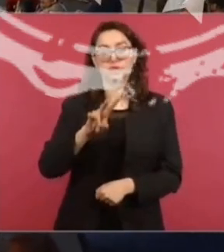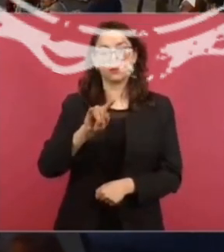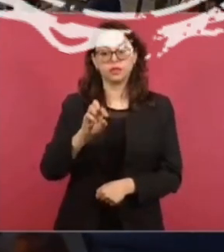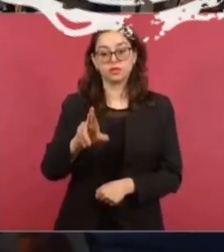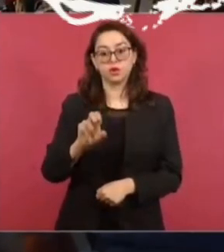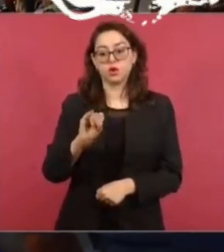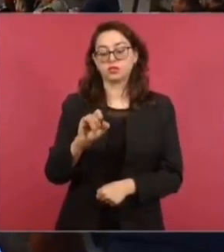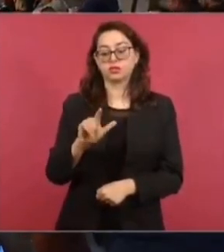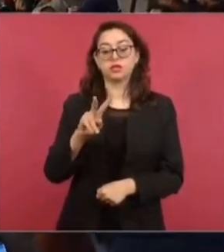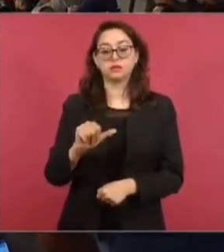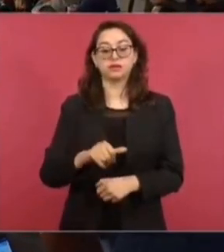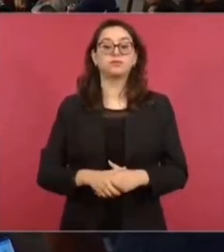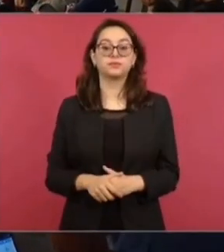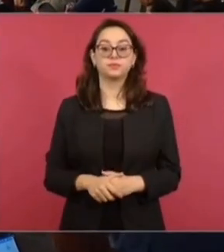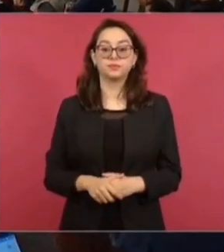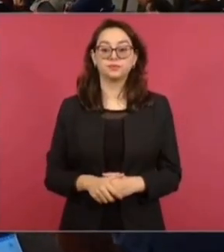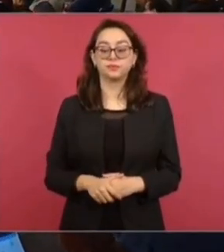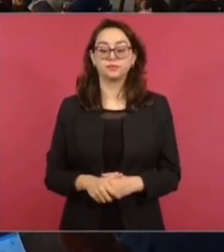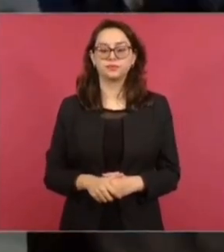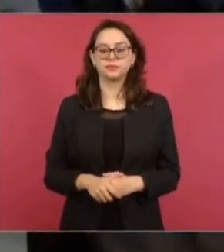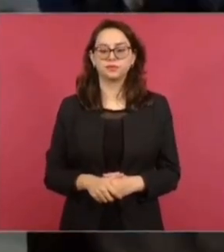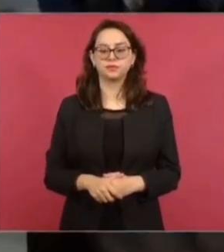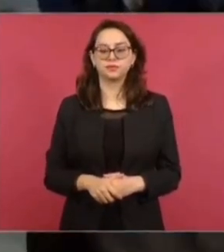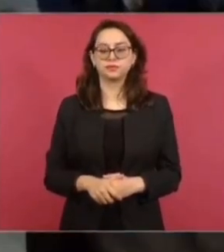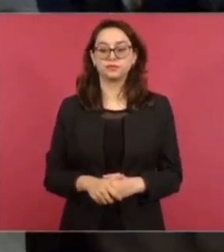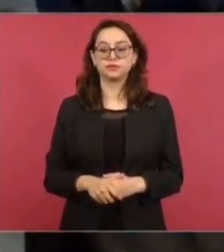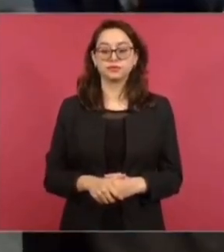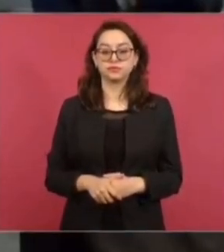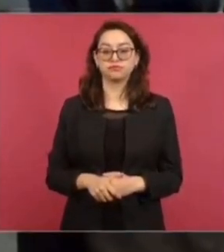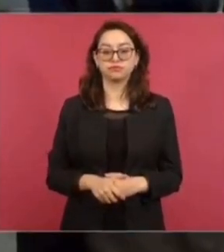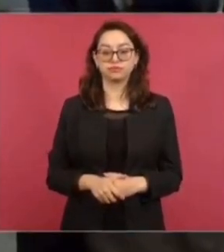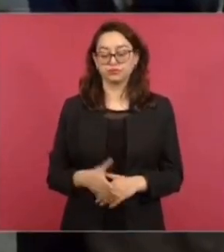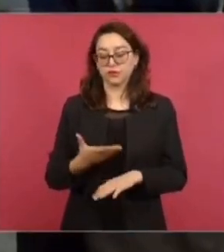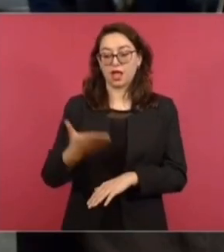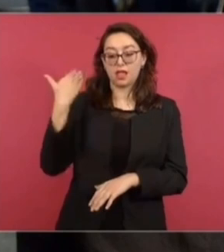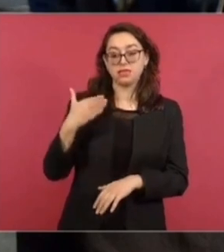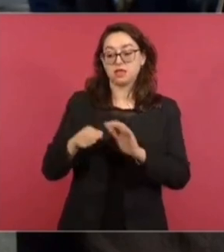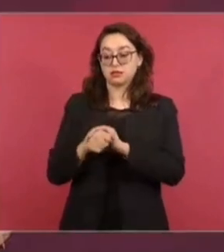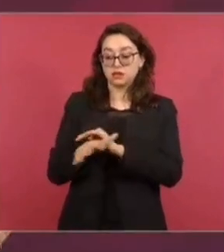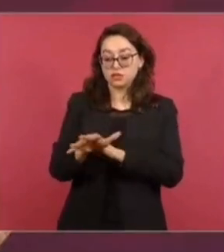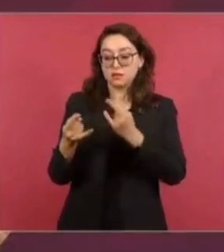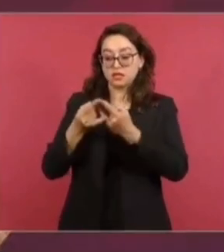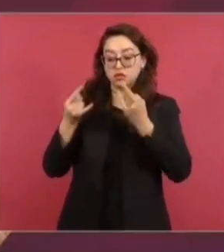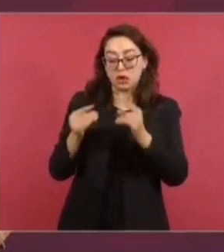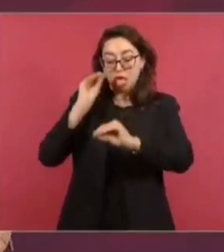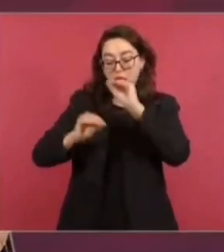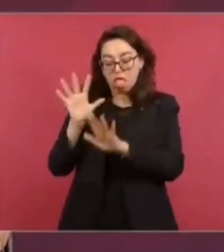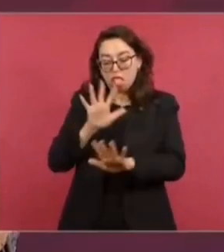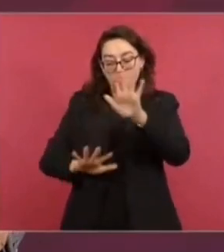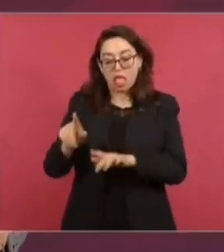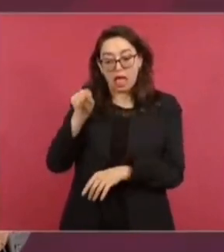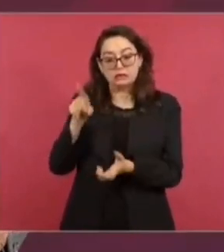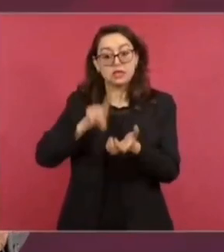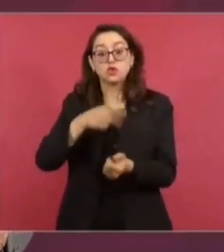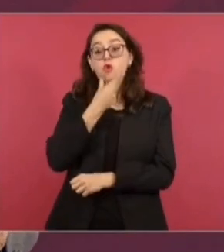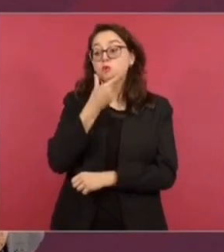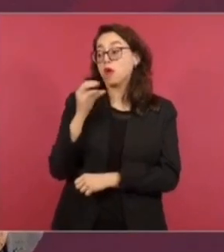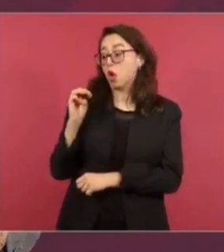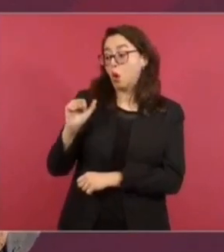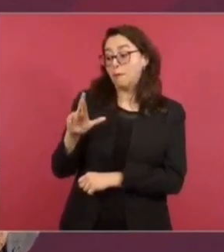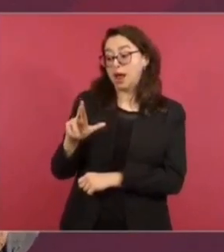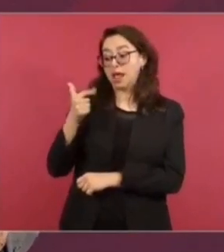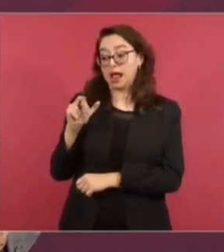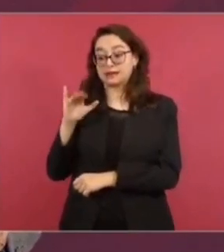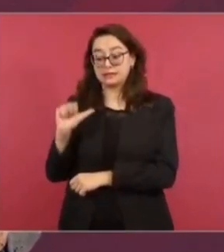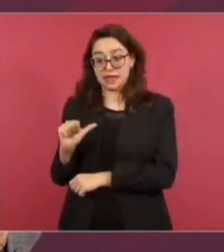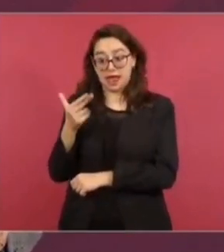preguntarle acerca de la presunta participación de Omar García Harfuch en la construcción de la verdad histórica, por favor. Mire, en la investigación que se está